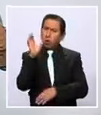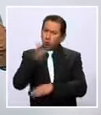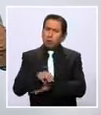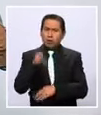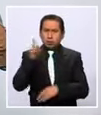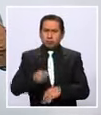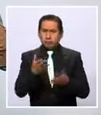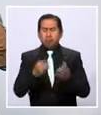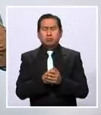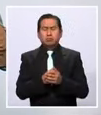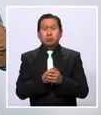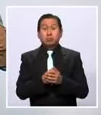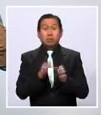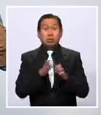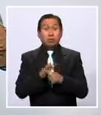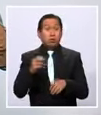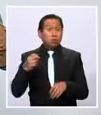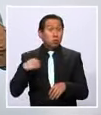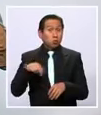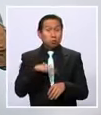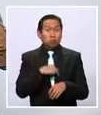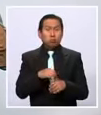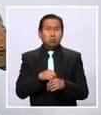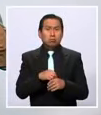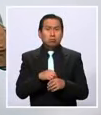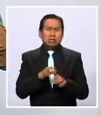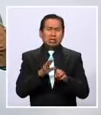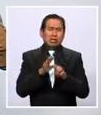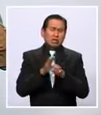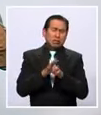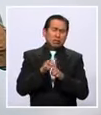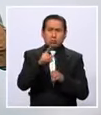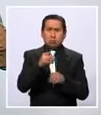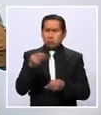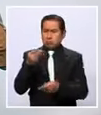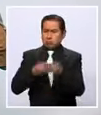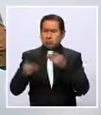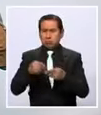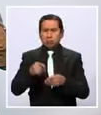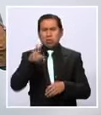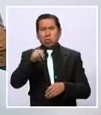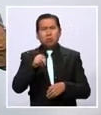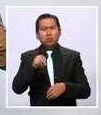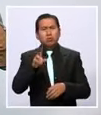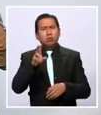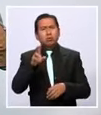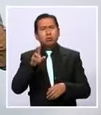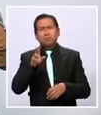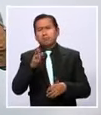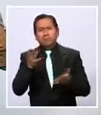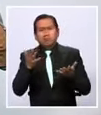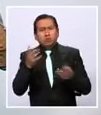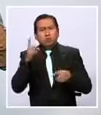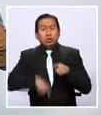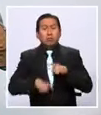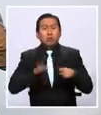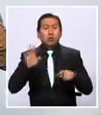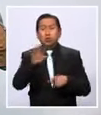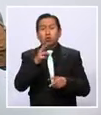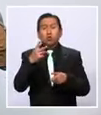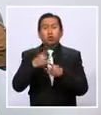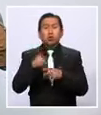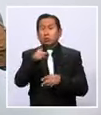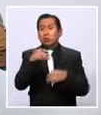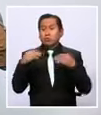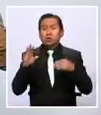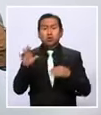no vamos a evitar que hagan comercio pero cuiden cuidan a sus clientes